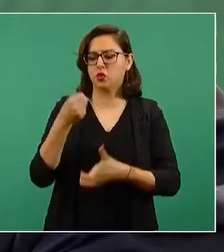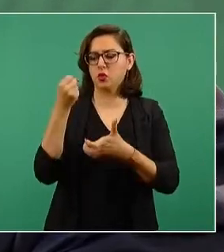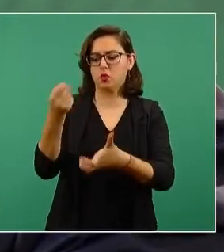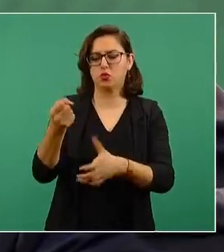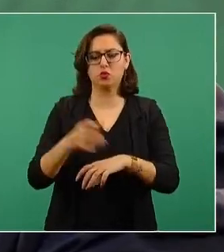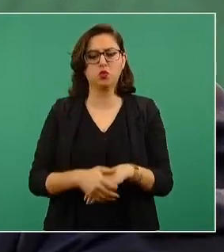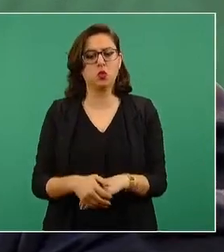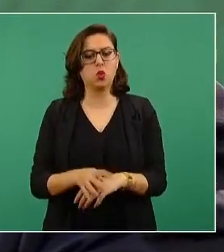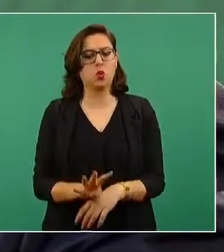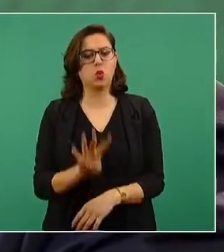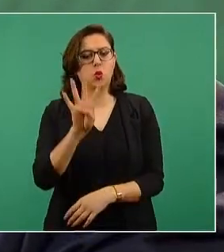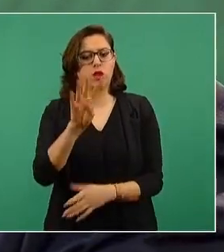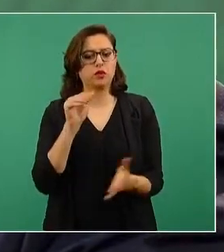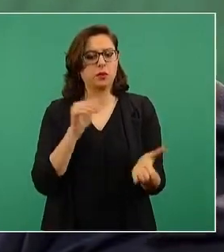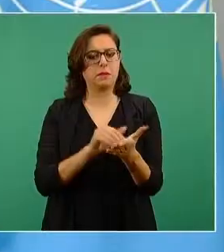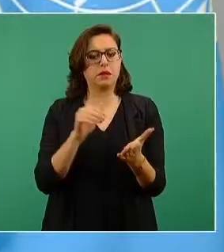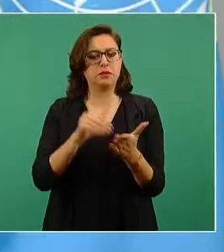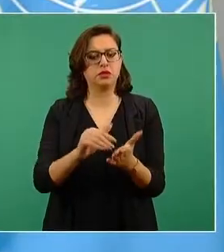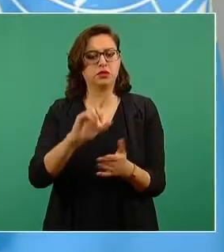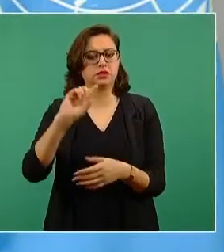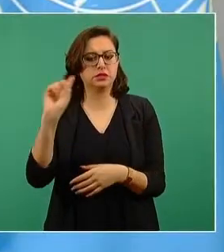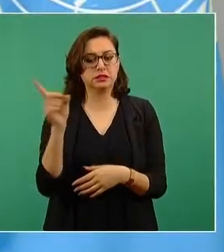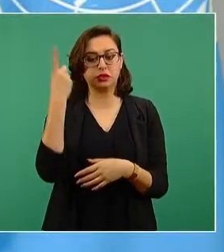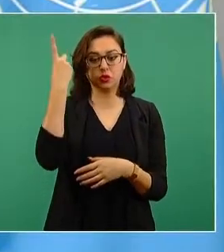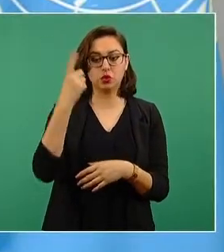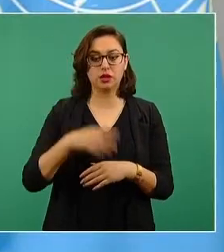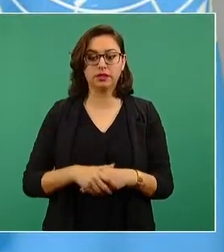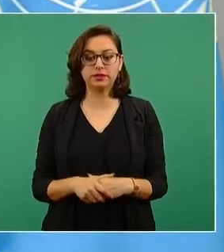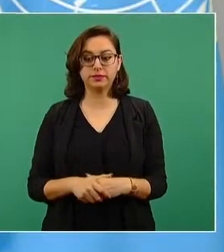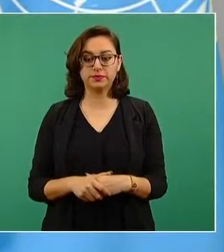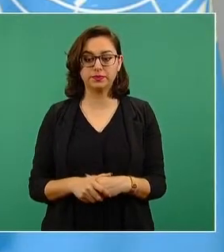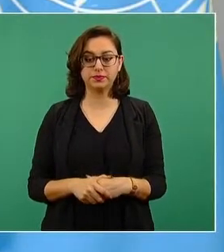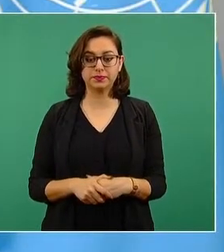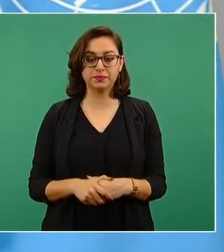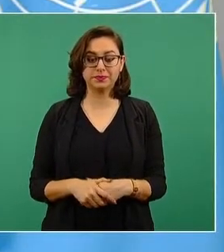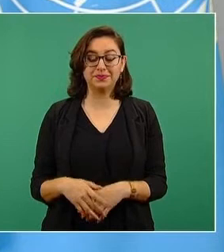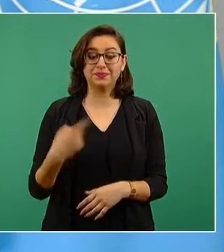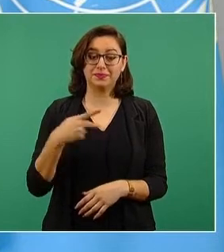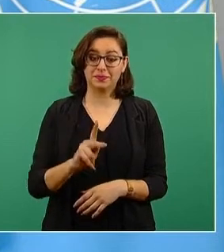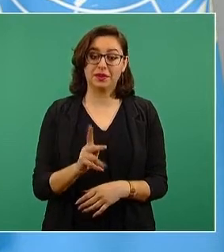Alrededor de 4,000,000,000 de dólares. Pero ya hay que hacerlo.